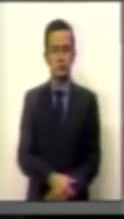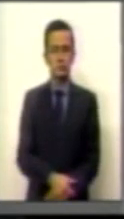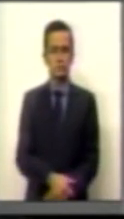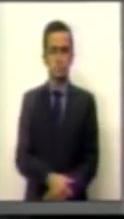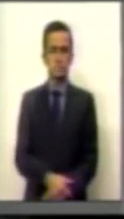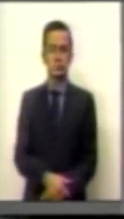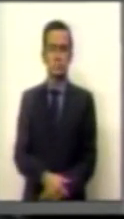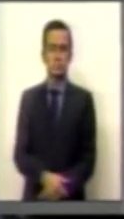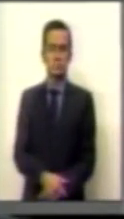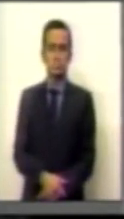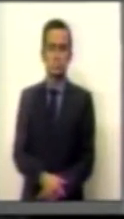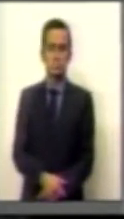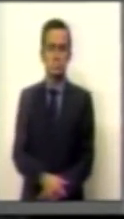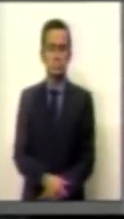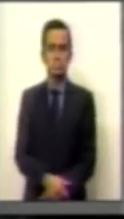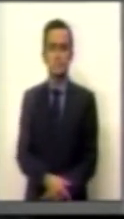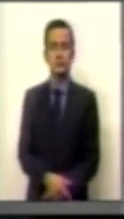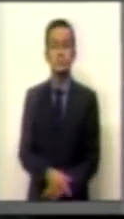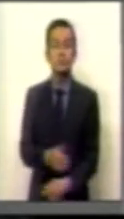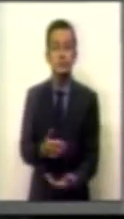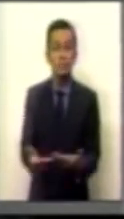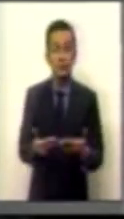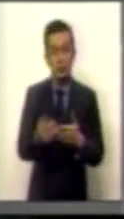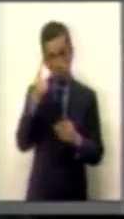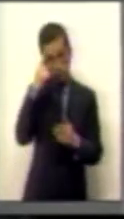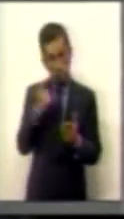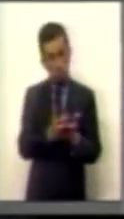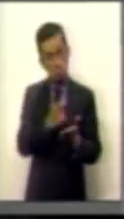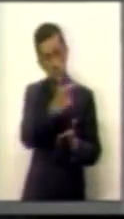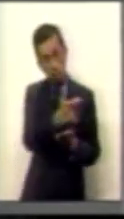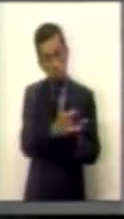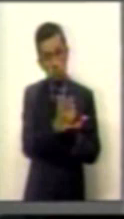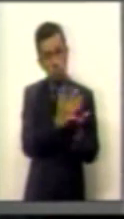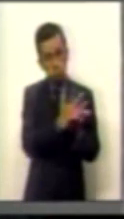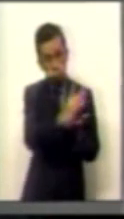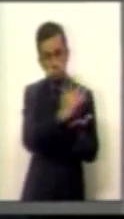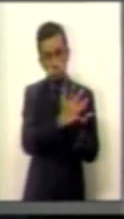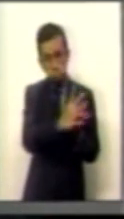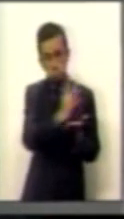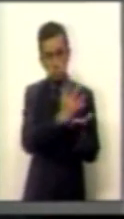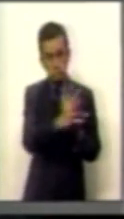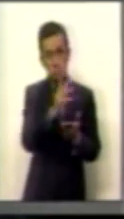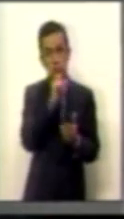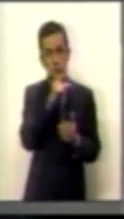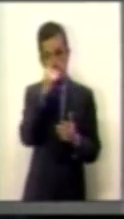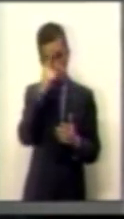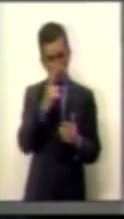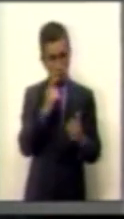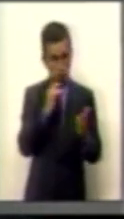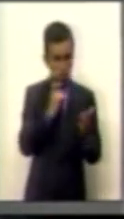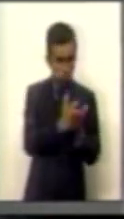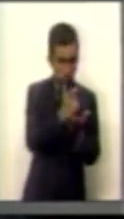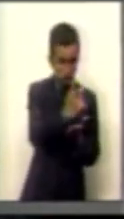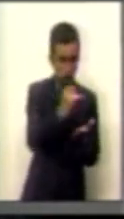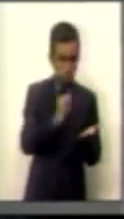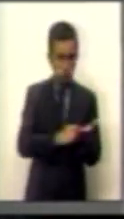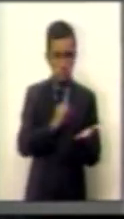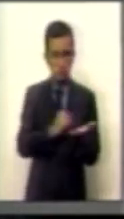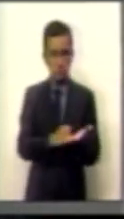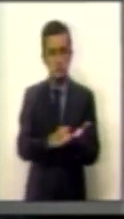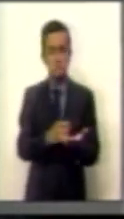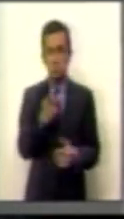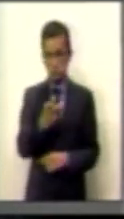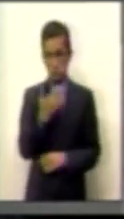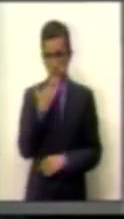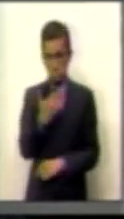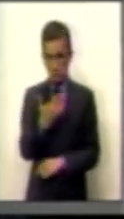En relación con los pagos de intereses y abonos a capital, todos sabemos que generalmente no son debidamente respaldados